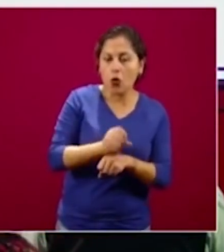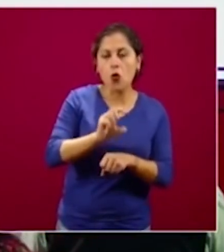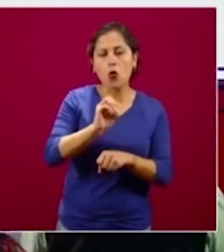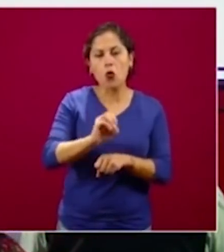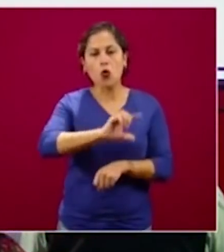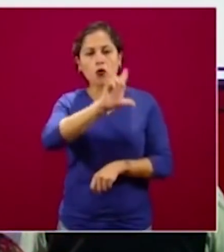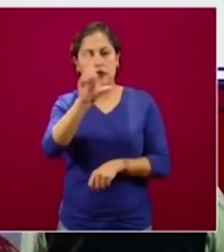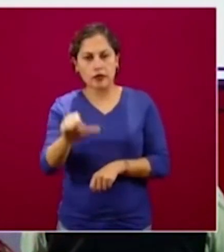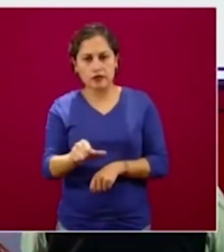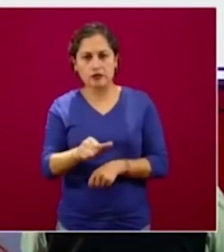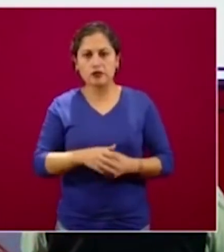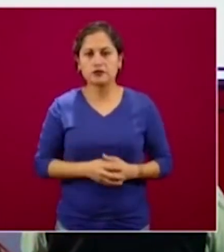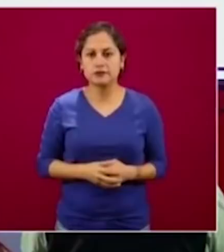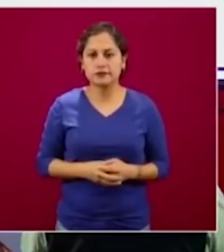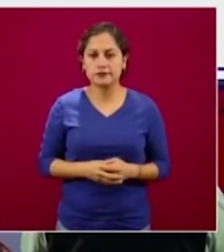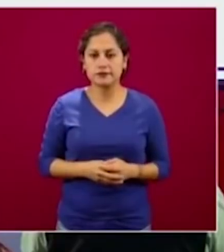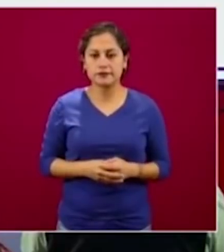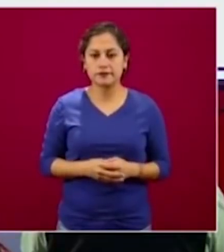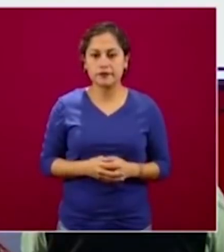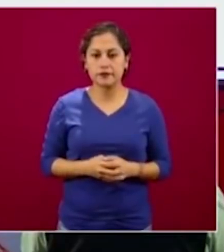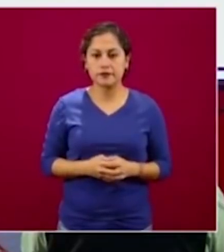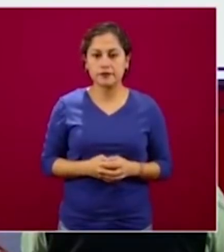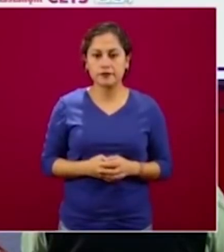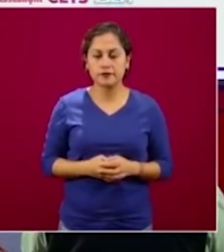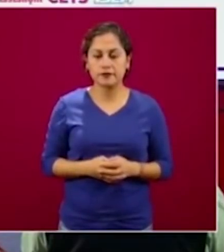donar. La siguiente, por favor.